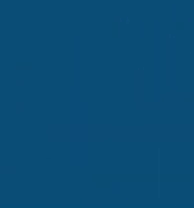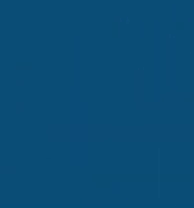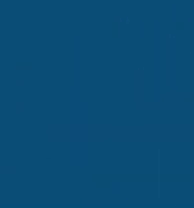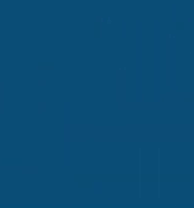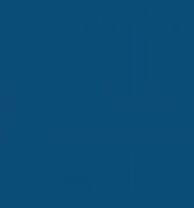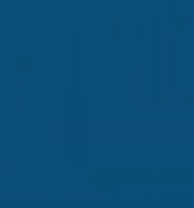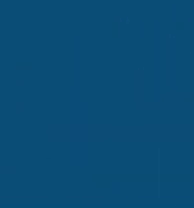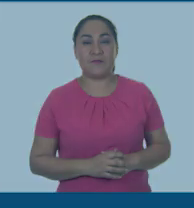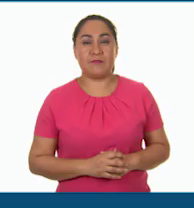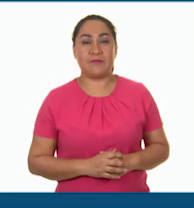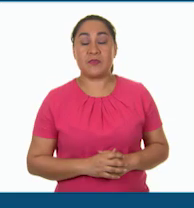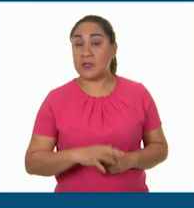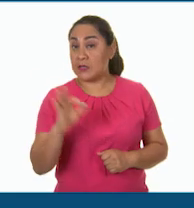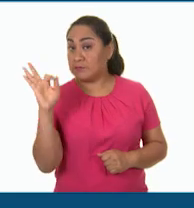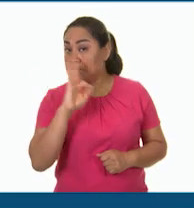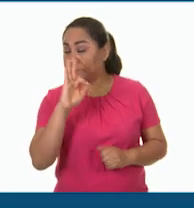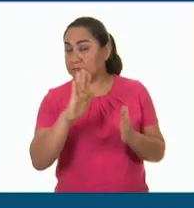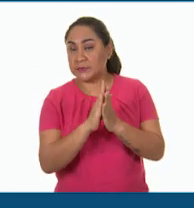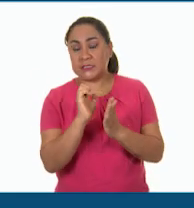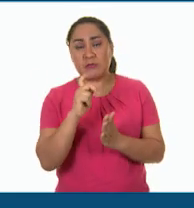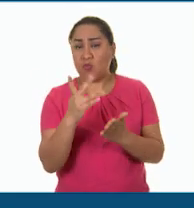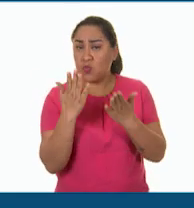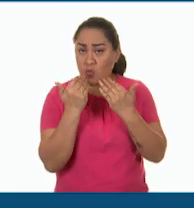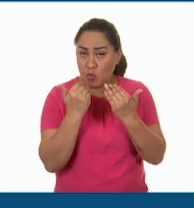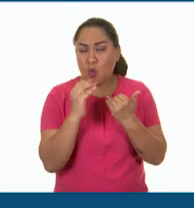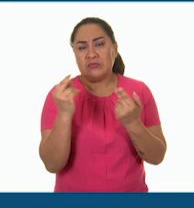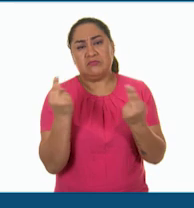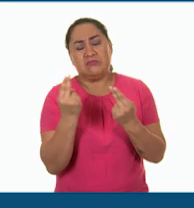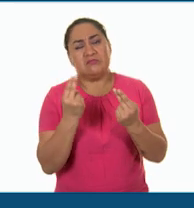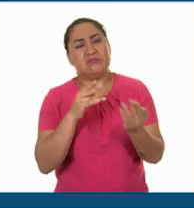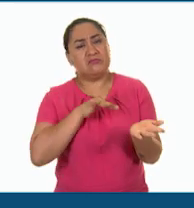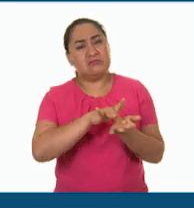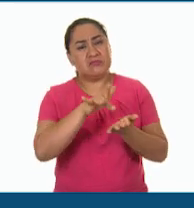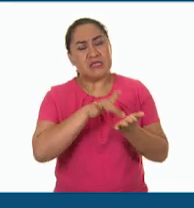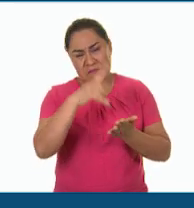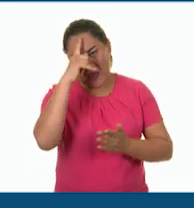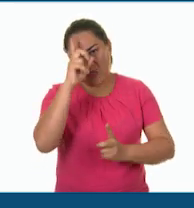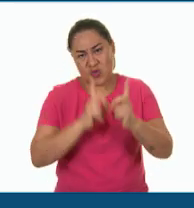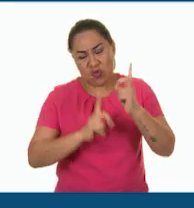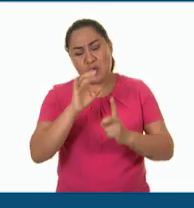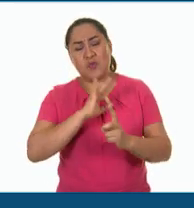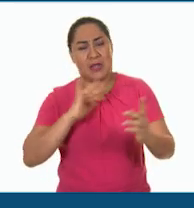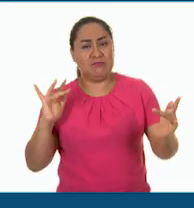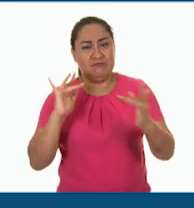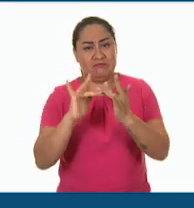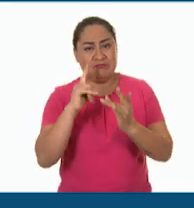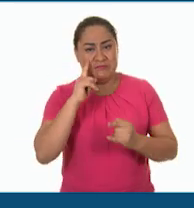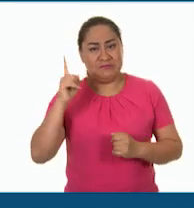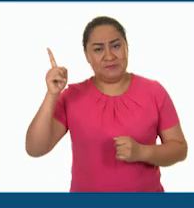Si no tienes el libro de texto o necesitas ayuda para responder las preguntas, contáctanos.